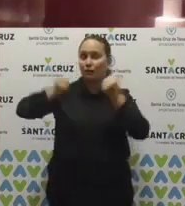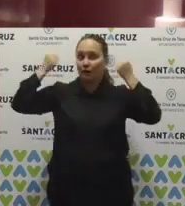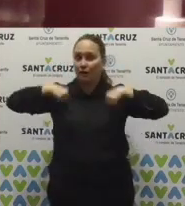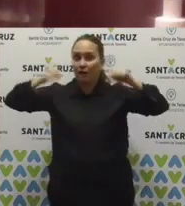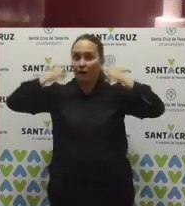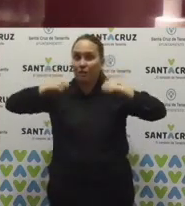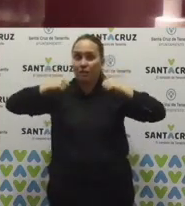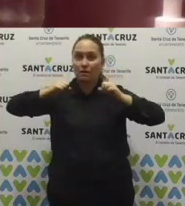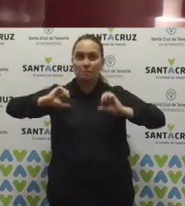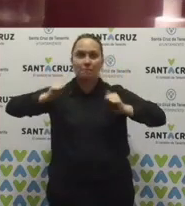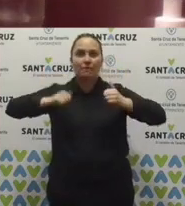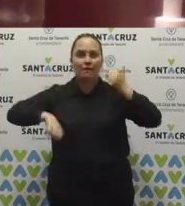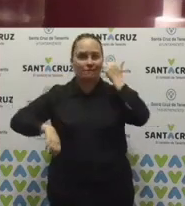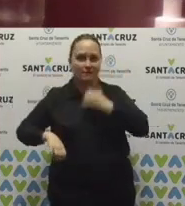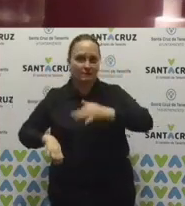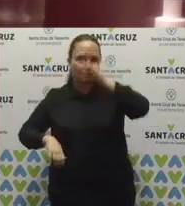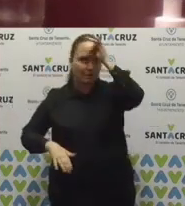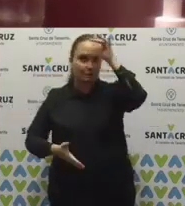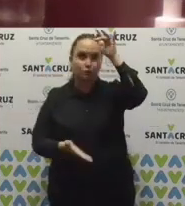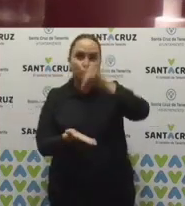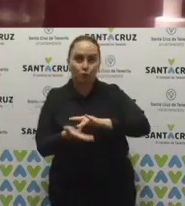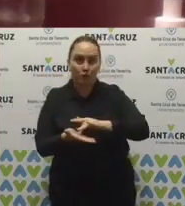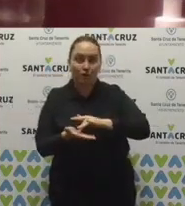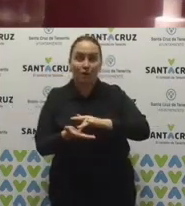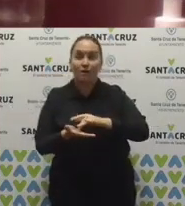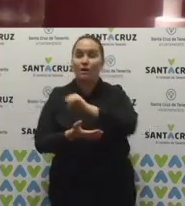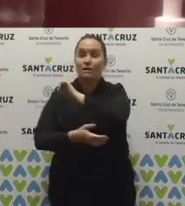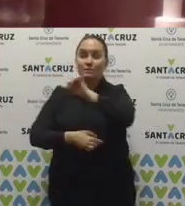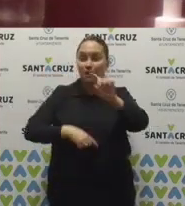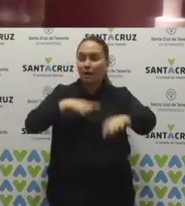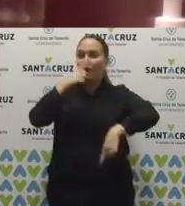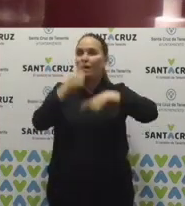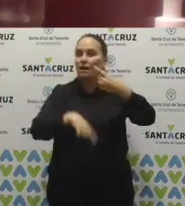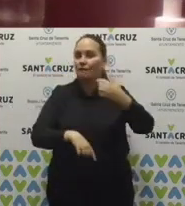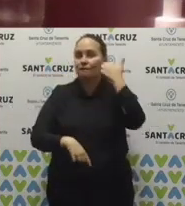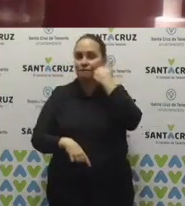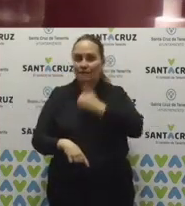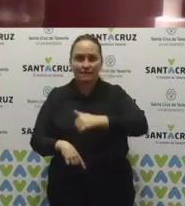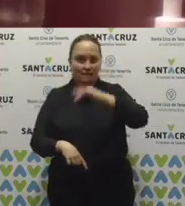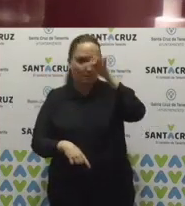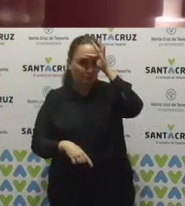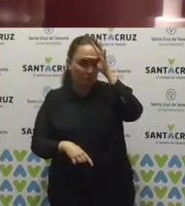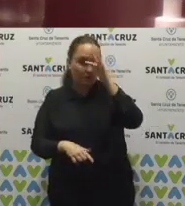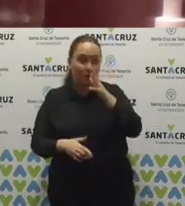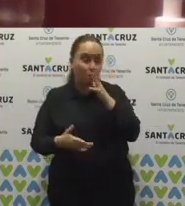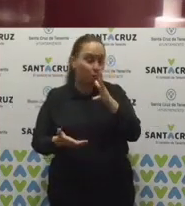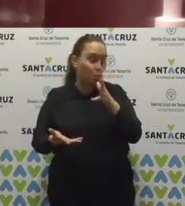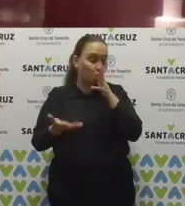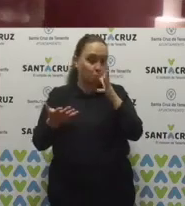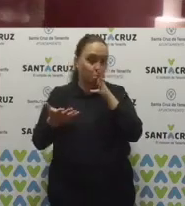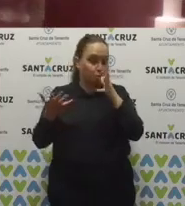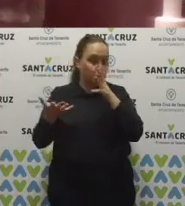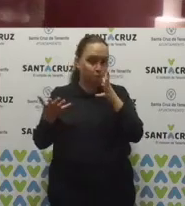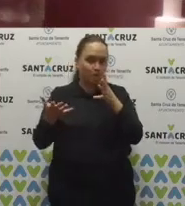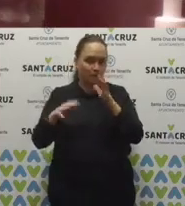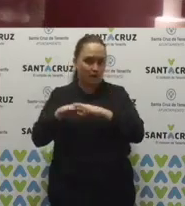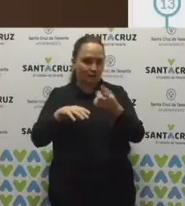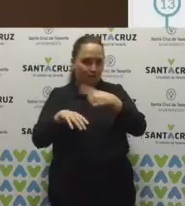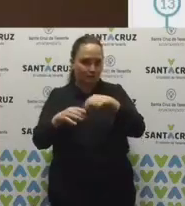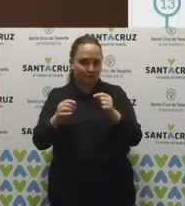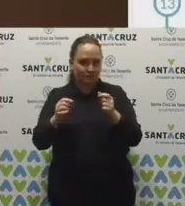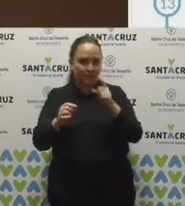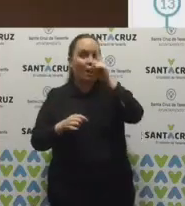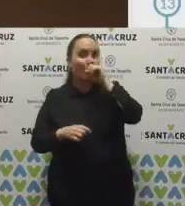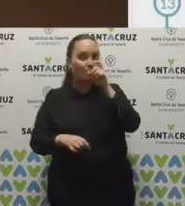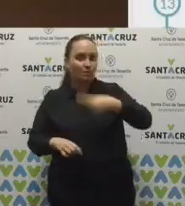semana y al siguiente fin de semana por recordar y refrescar ya